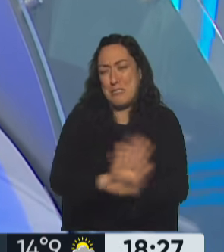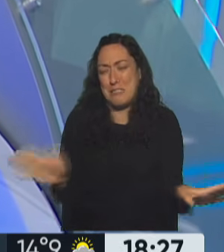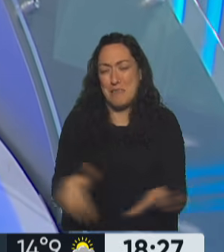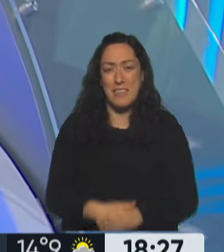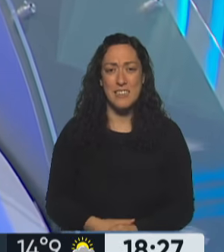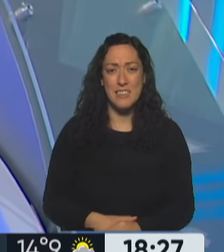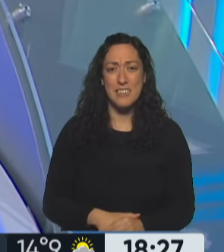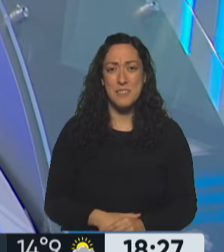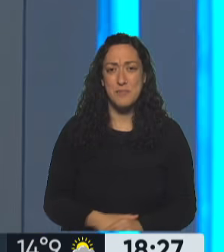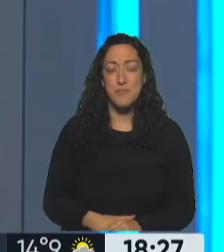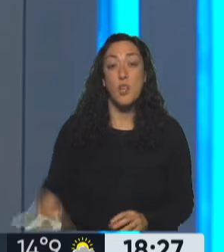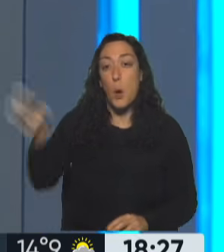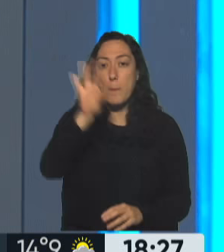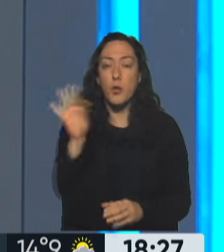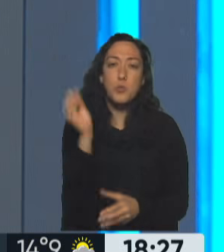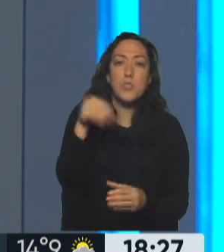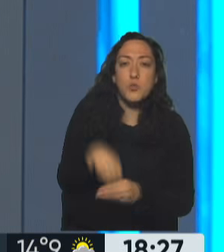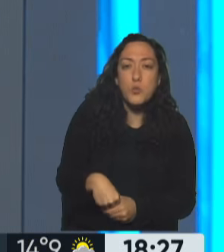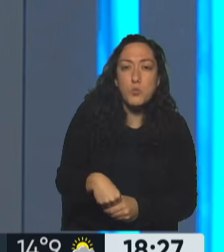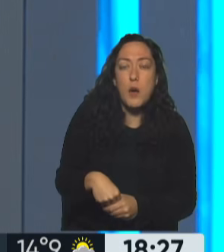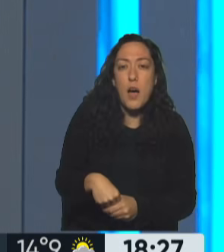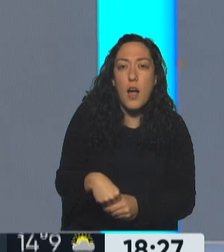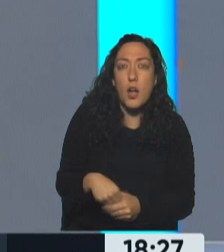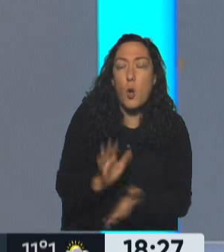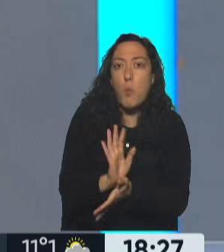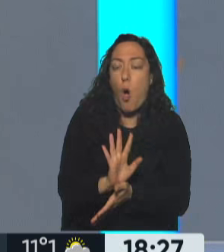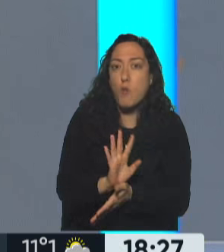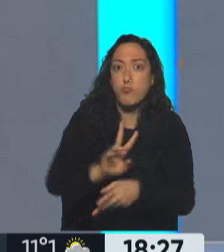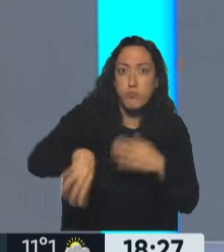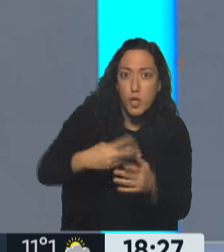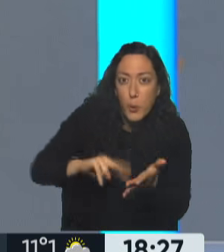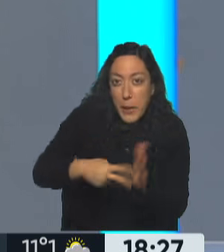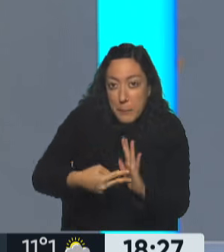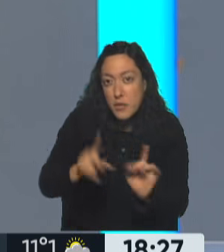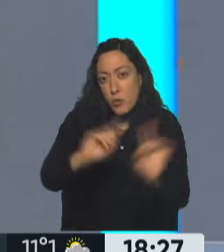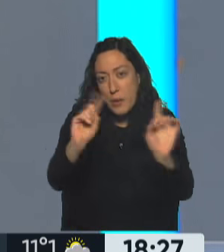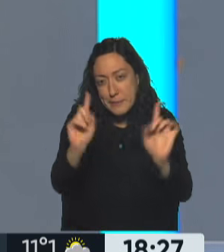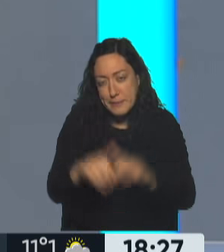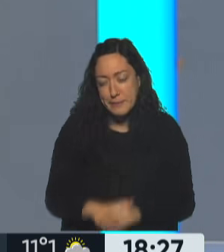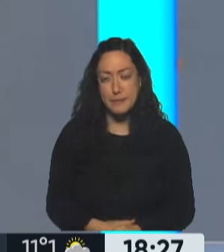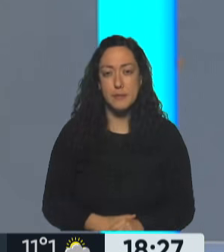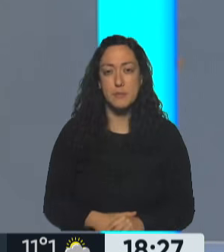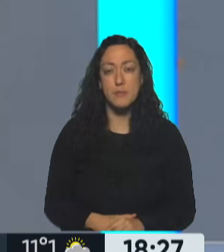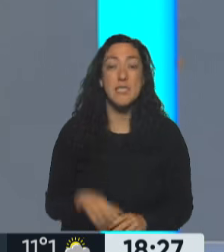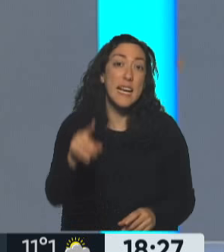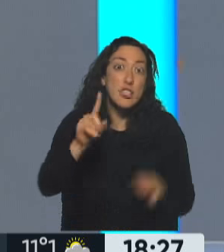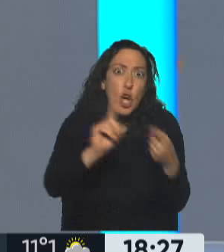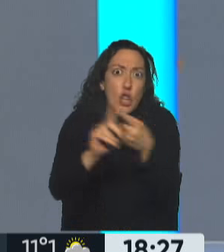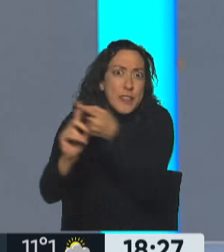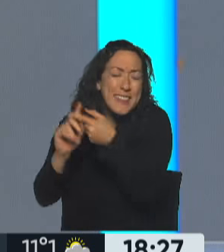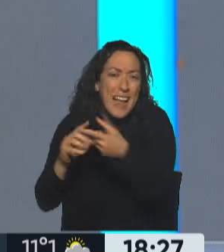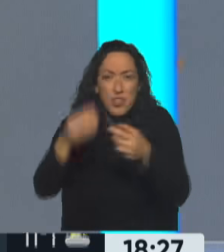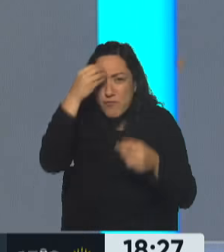la oportunidad histórica de sumarse no da un trabalenguas. No, esa no da porque eso son relaciones diplomáticas,